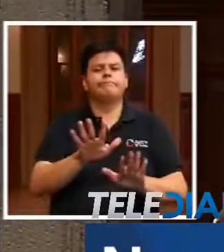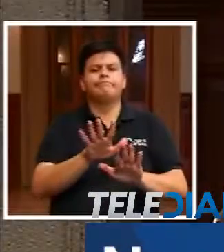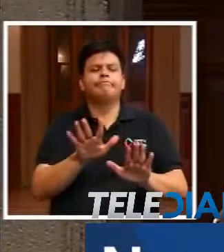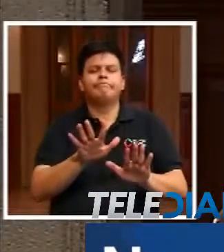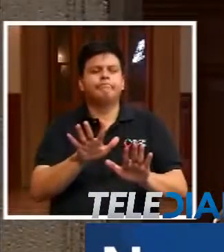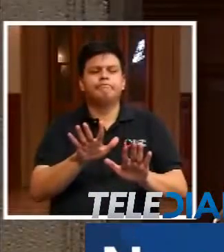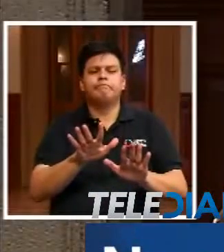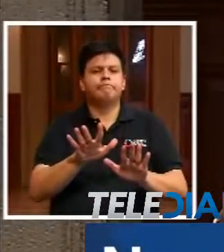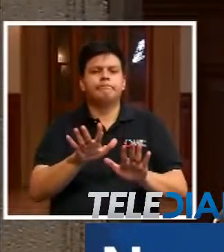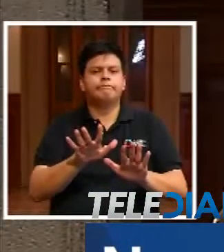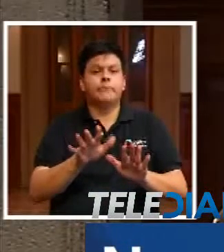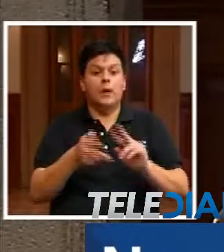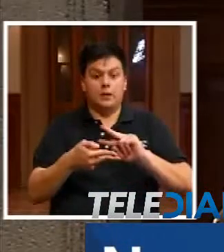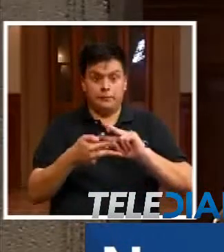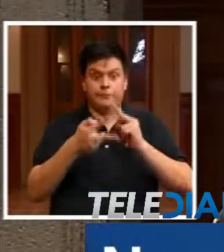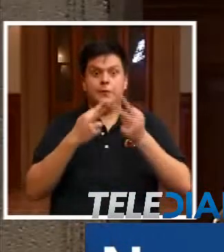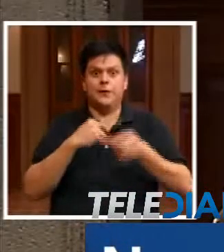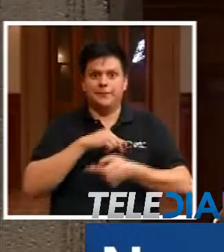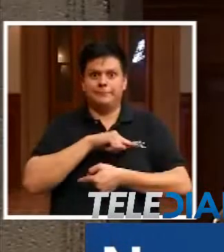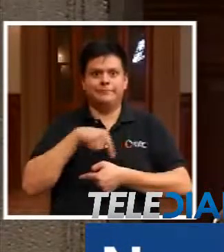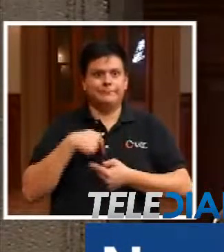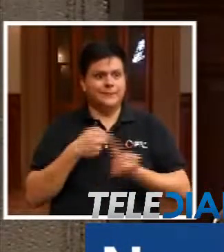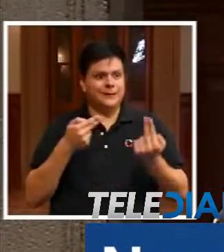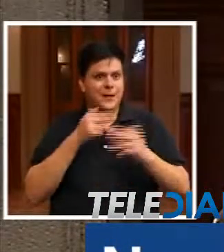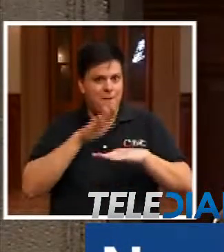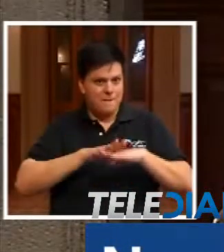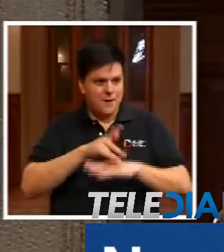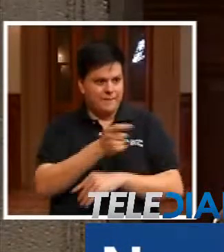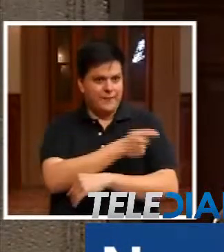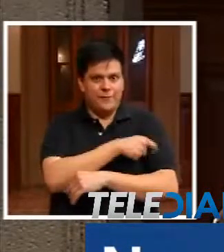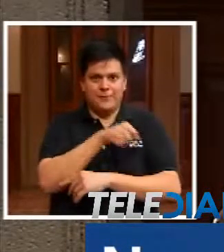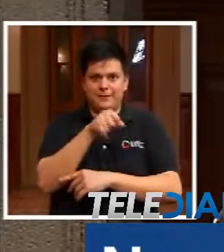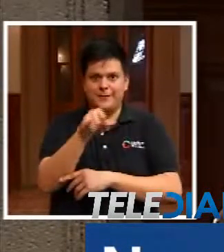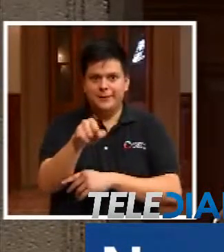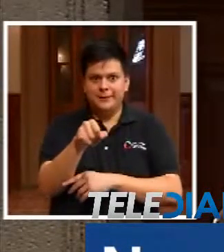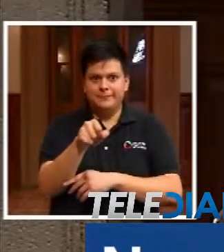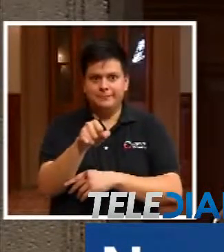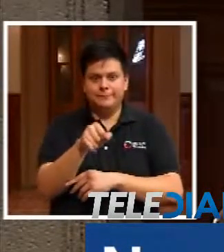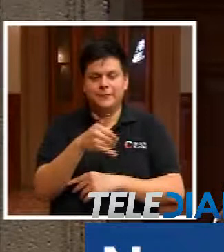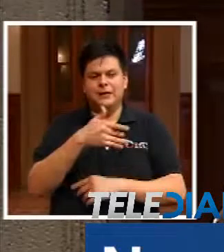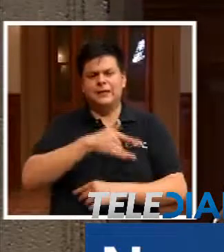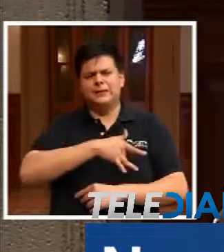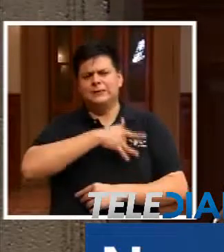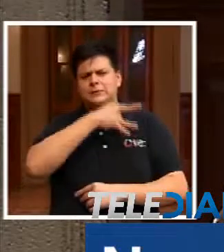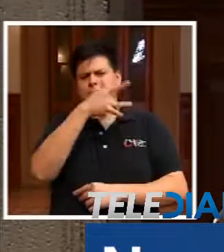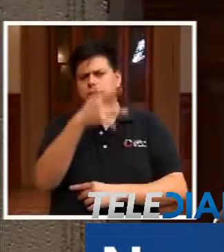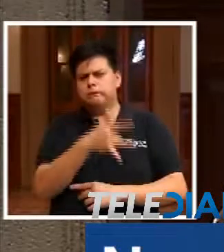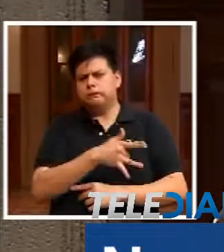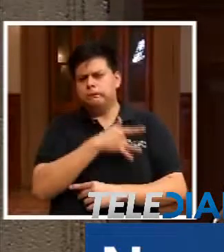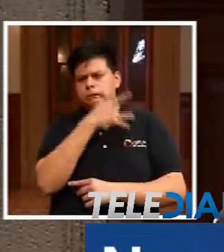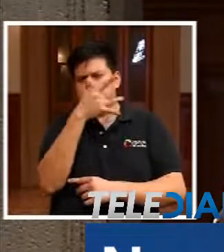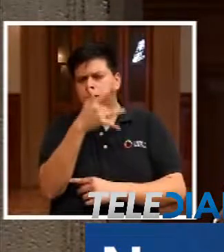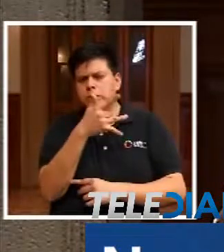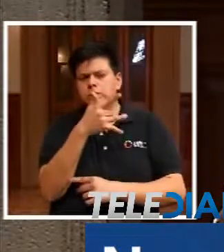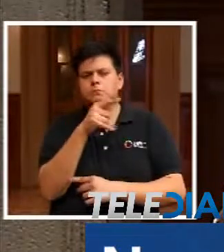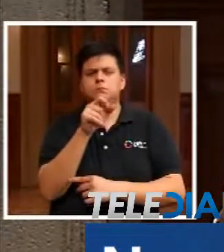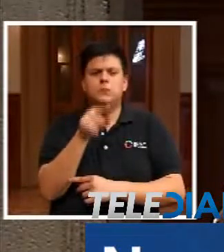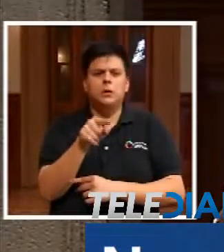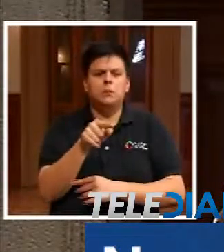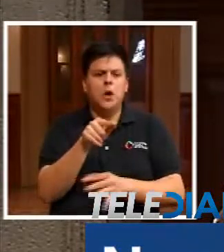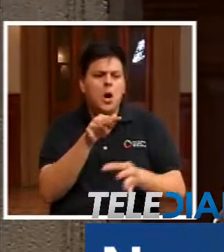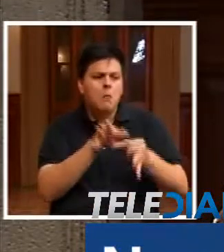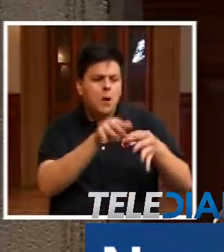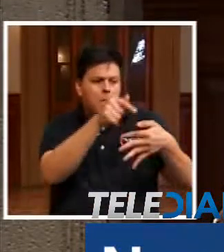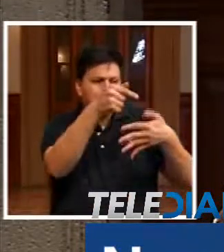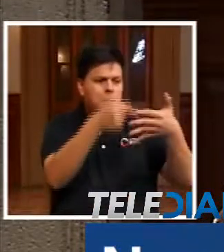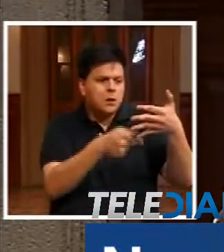casos. En rueda de prensa, el secretario de Salud del Estado, Manuel de la Oca Vasos, reportó